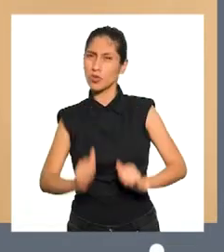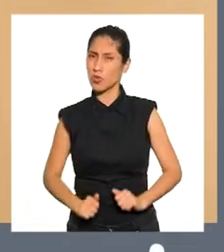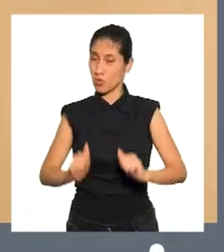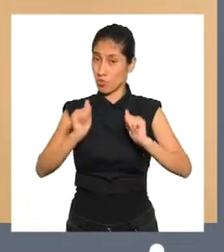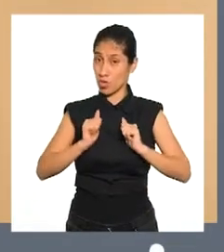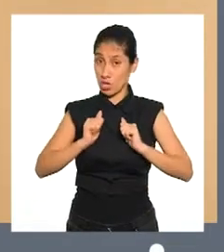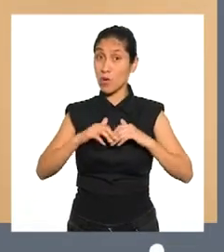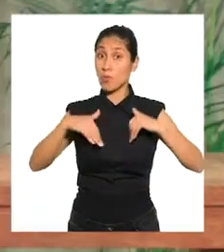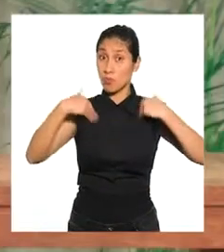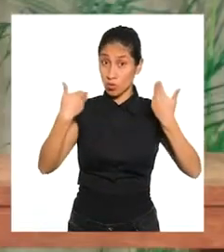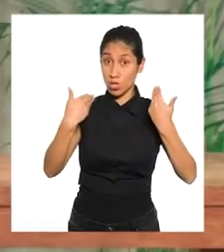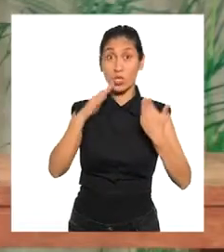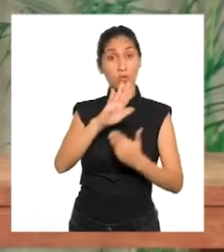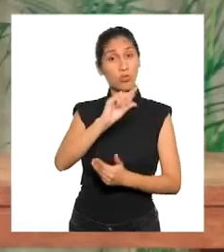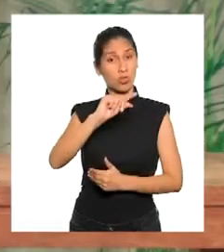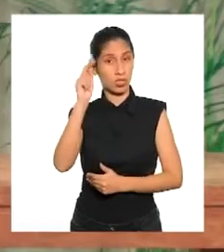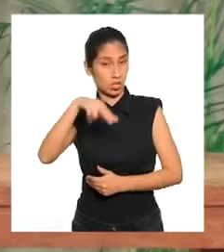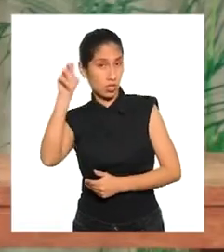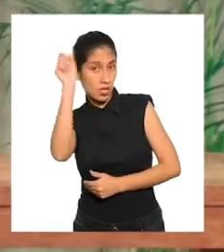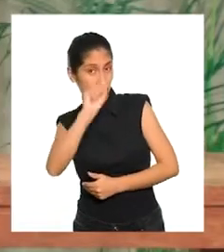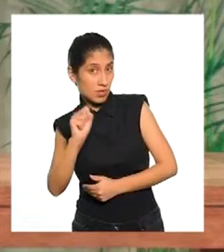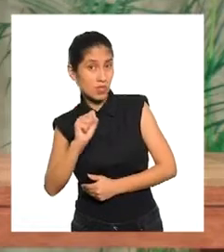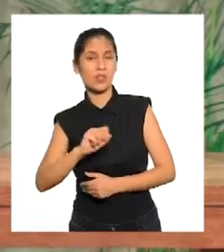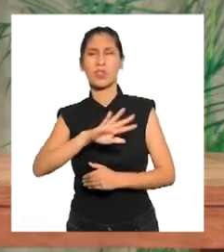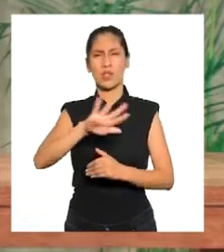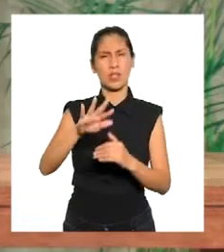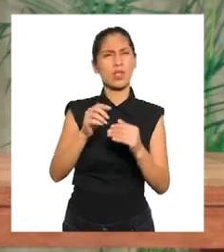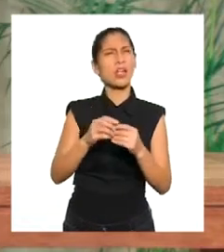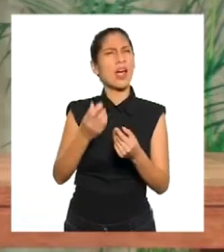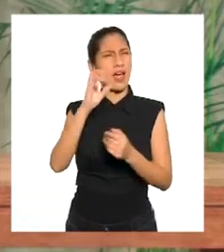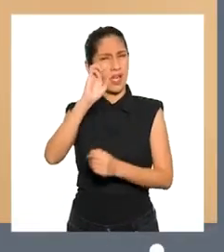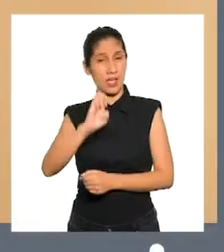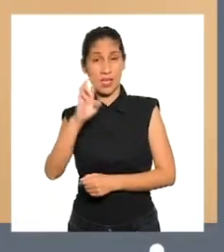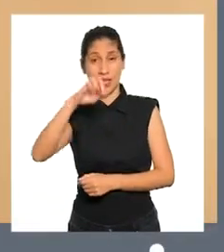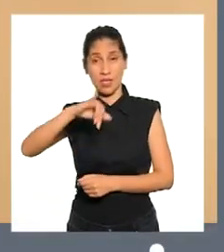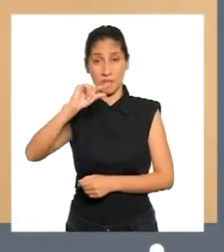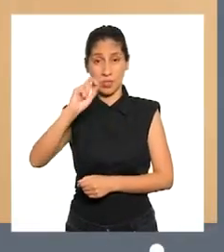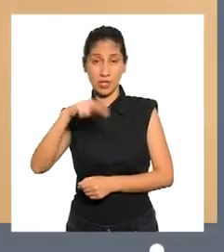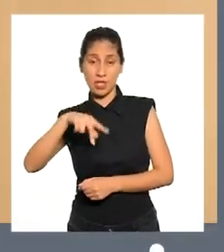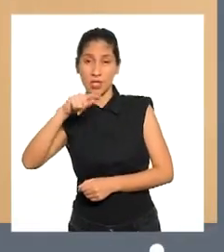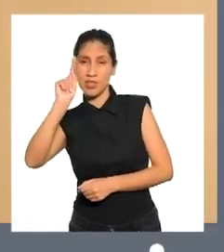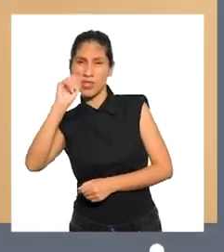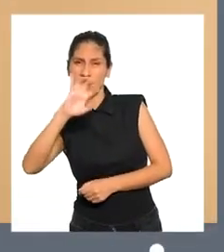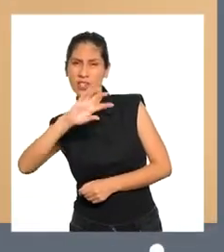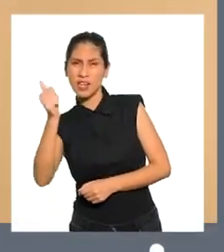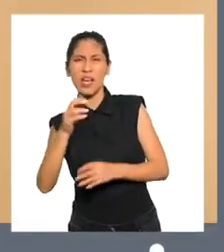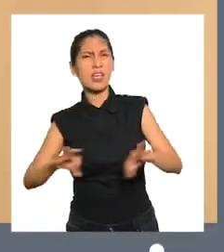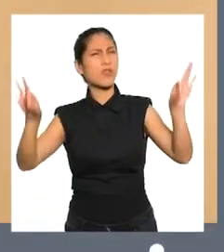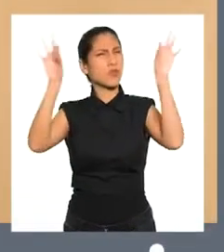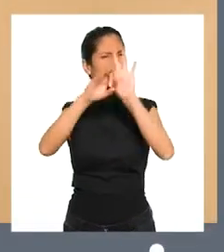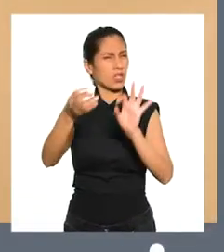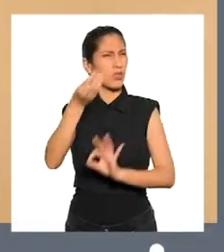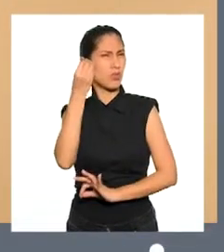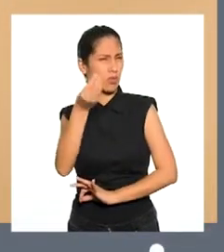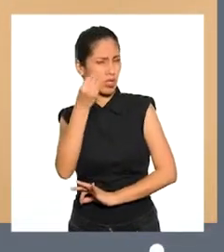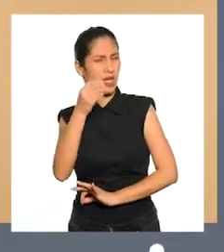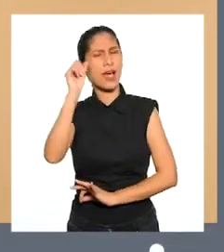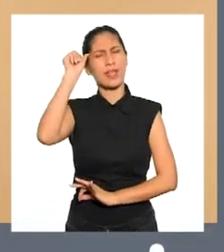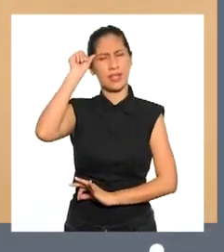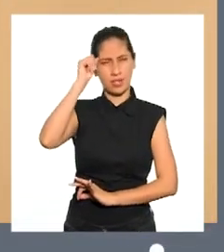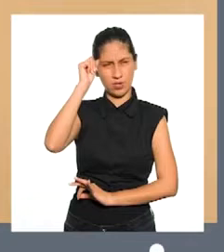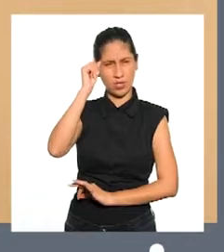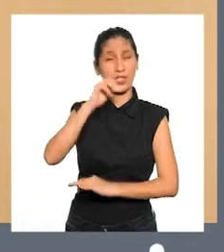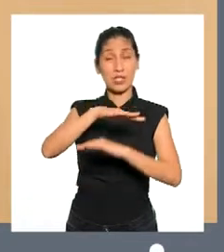activar los genes. ¿Por qué es importante la epigenética? Hay que recordar que el conjunto de las